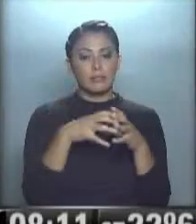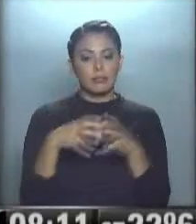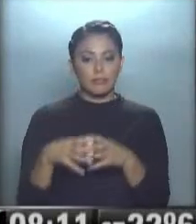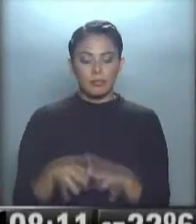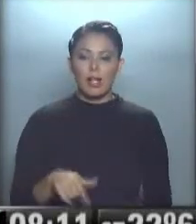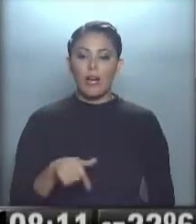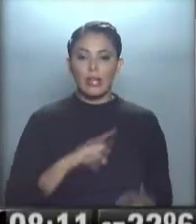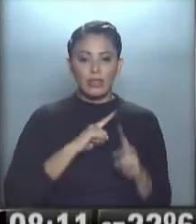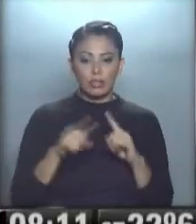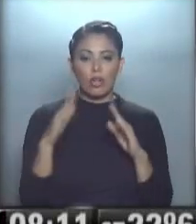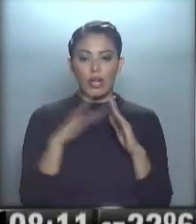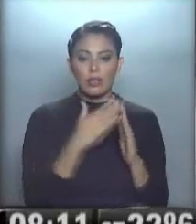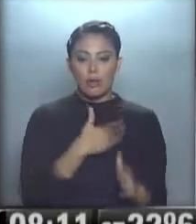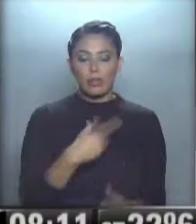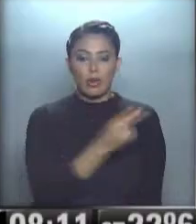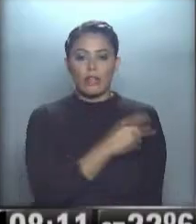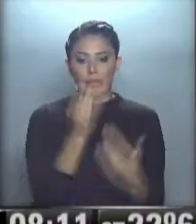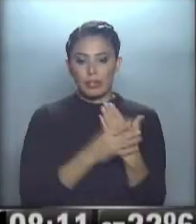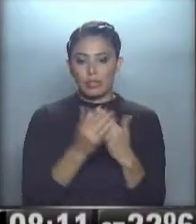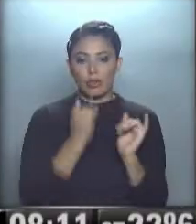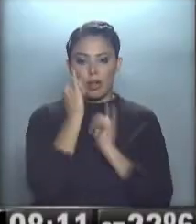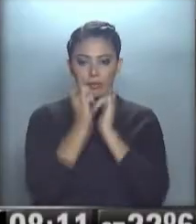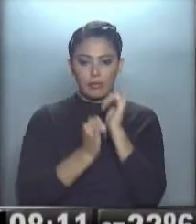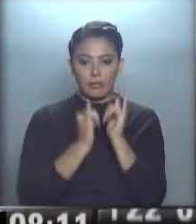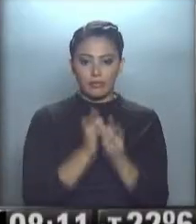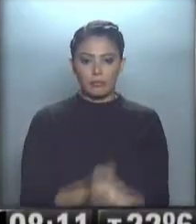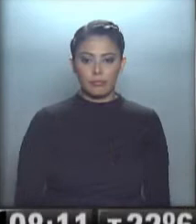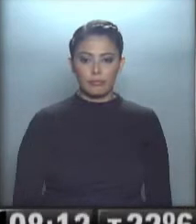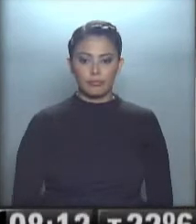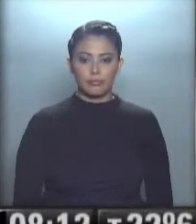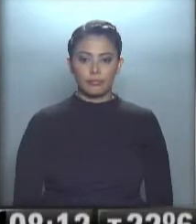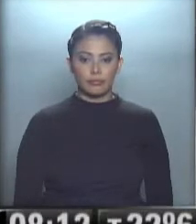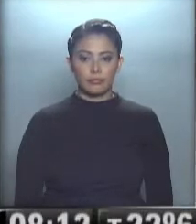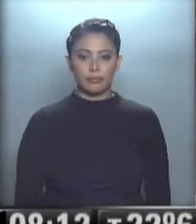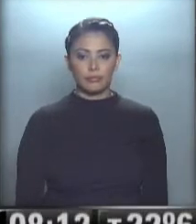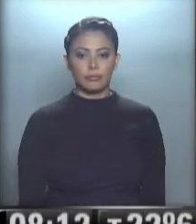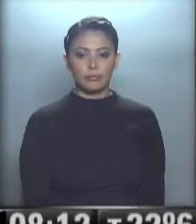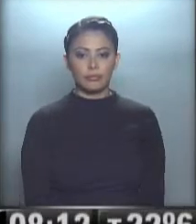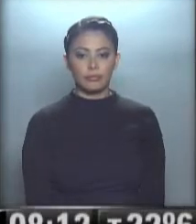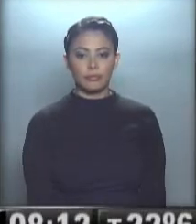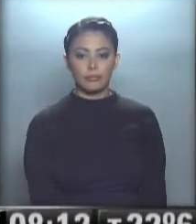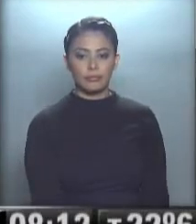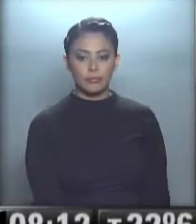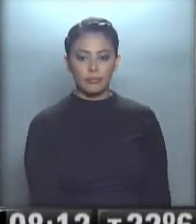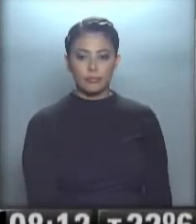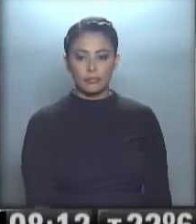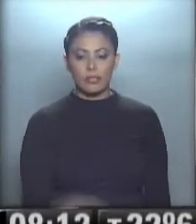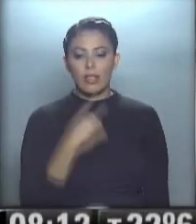empresas. Nos vamos a casa de gobierno, habla el jefe de gabinete Jorge Capitanich. Transmitir que se han